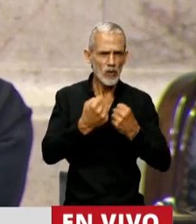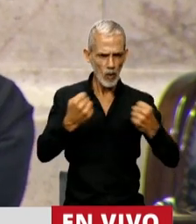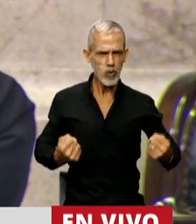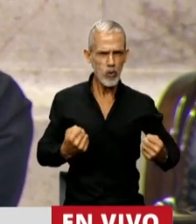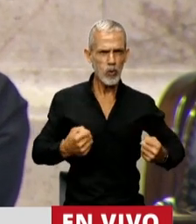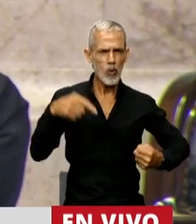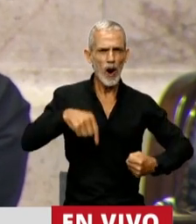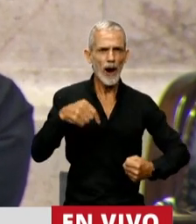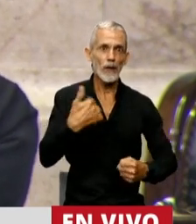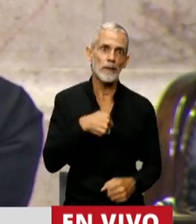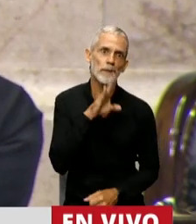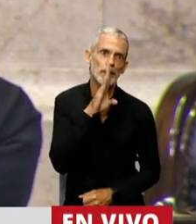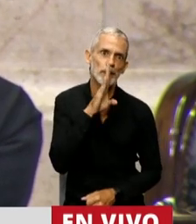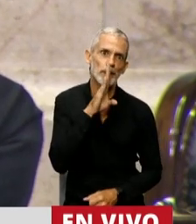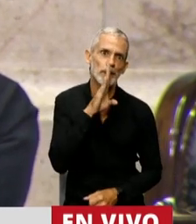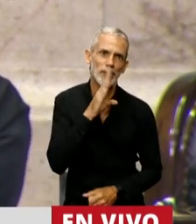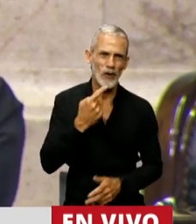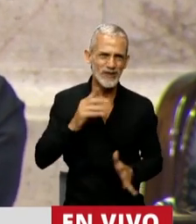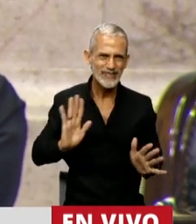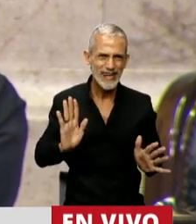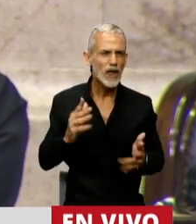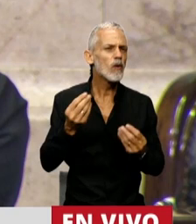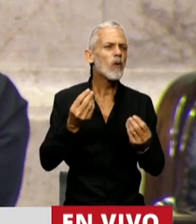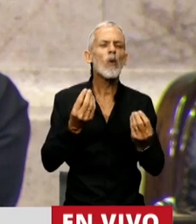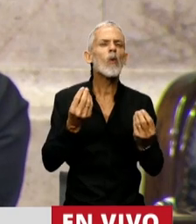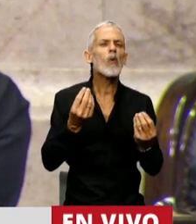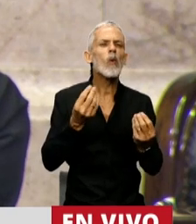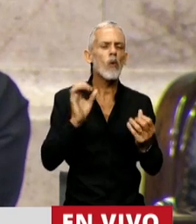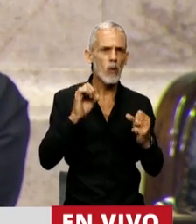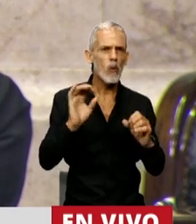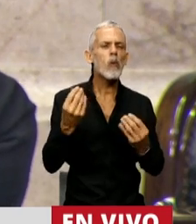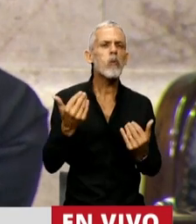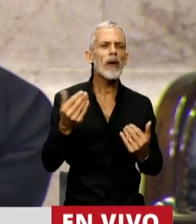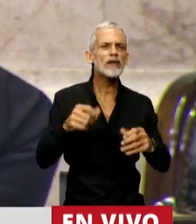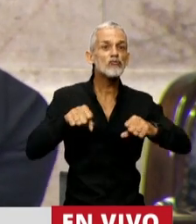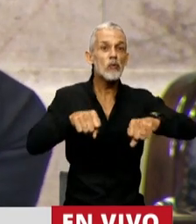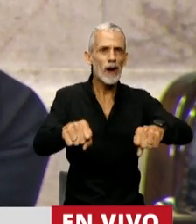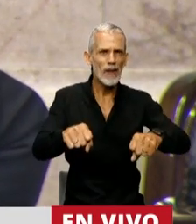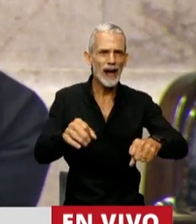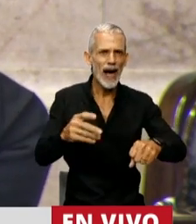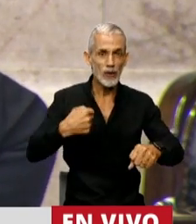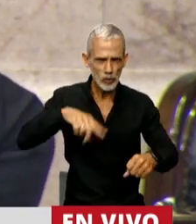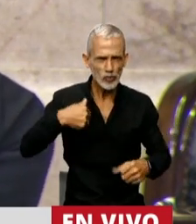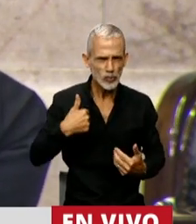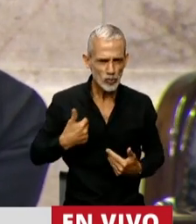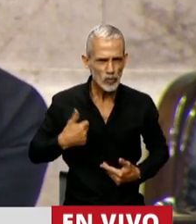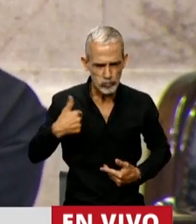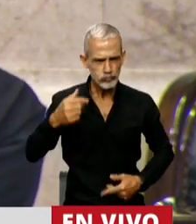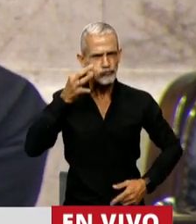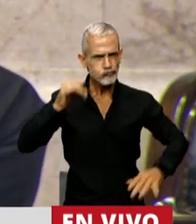adentro están calladitos quiero saber cuántos pueden con ese coraje ir a caminar por un supermercado como vamos nosotros